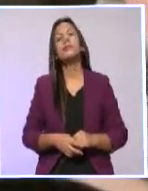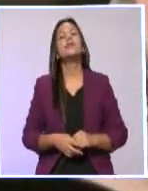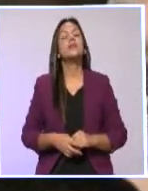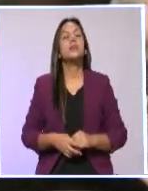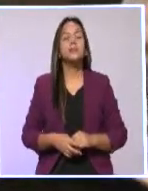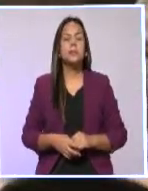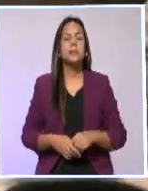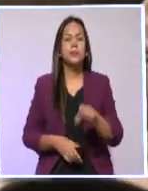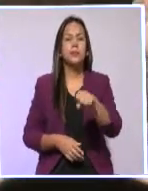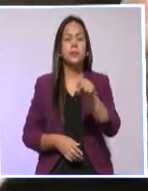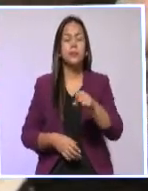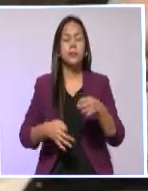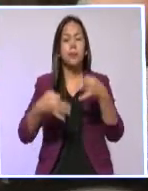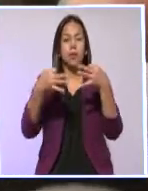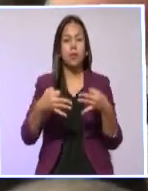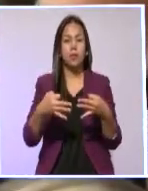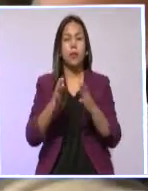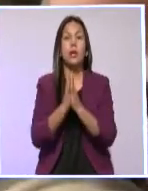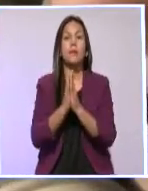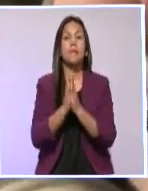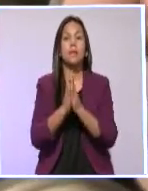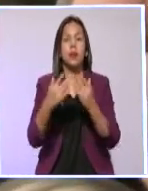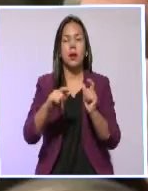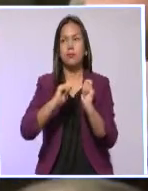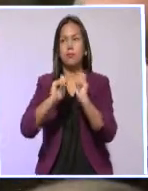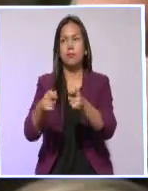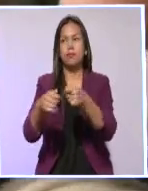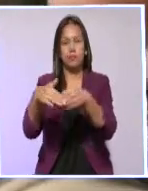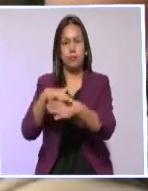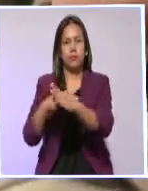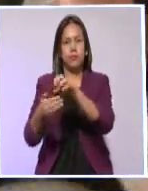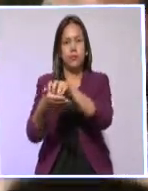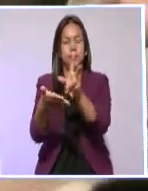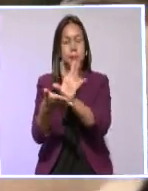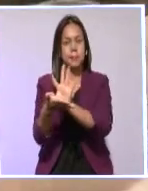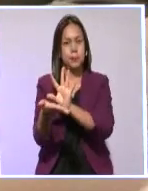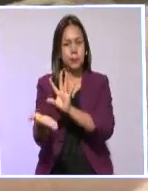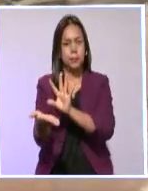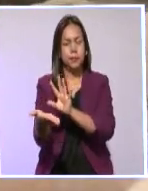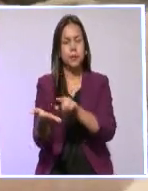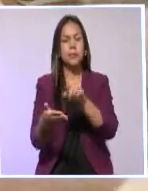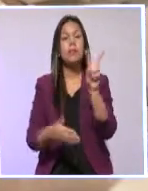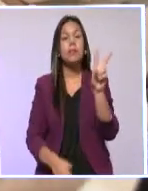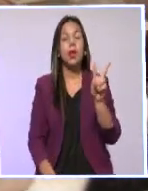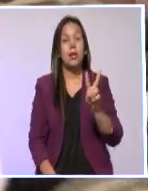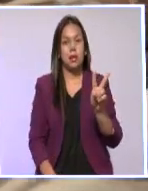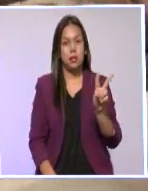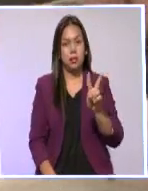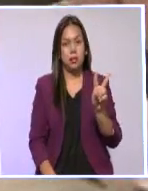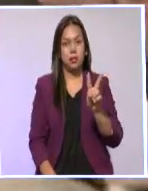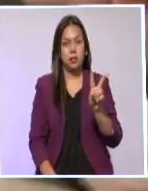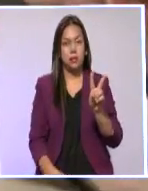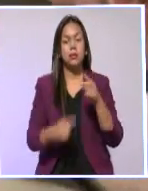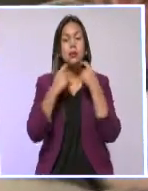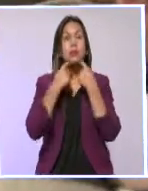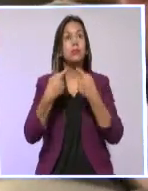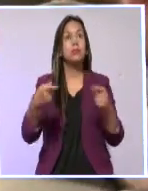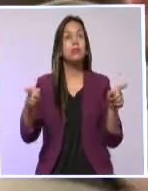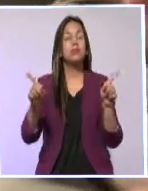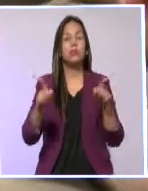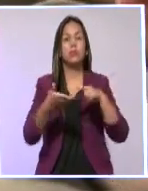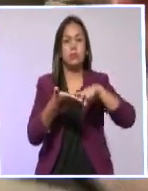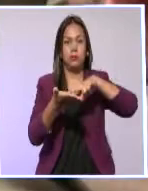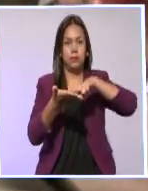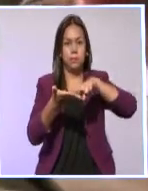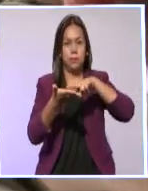nos ha confirmado que la solicitud ha ingresado ya a la Asamblea Nacional, posiblemente este día viernes. Seamos convocados a sesión de